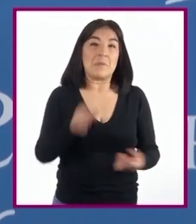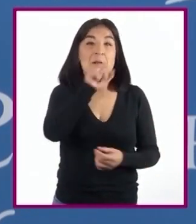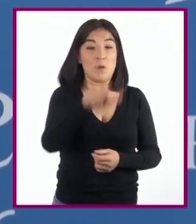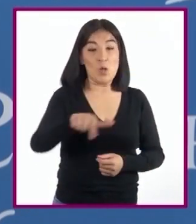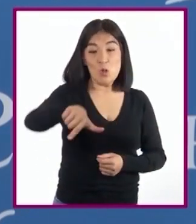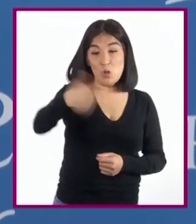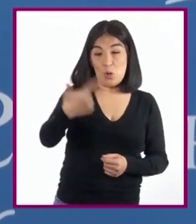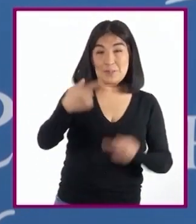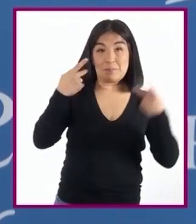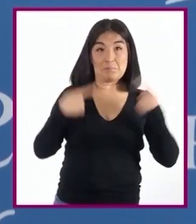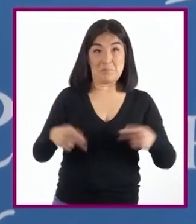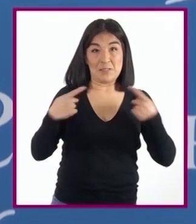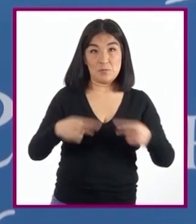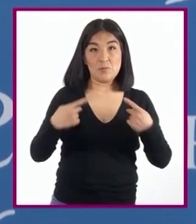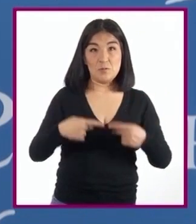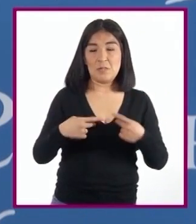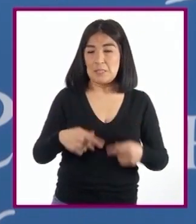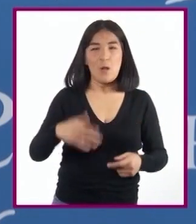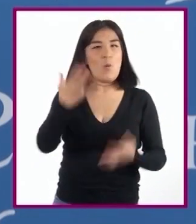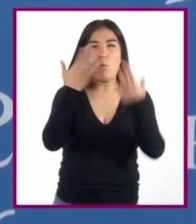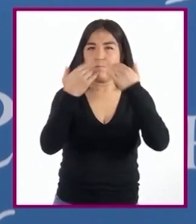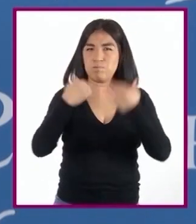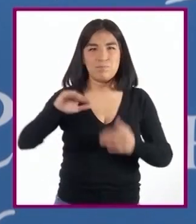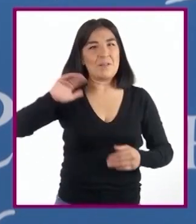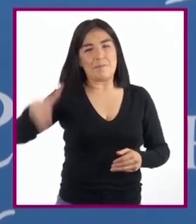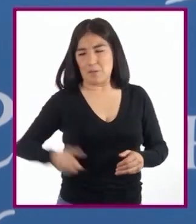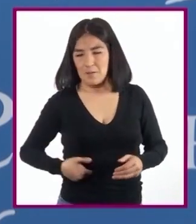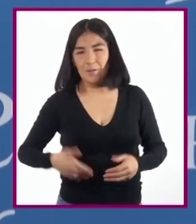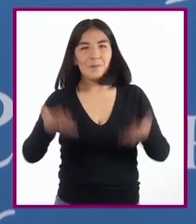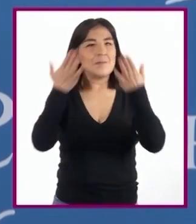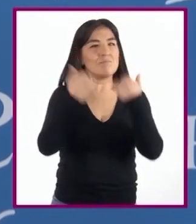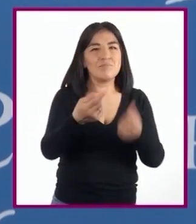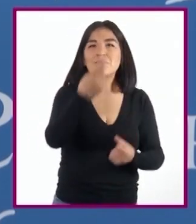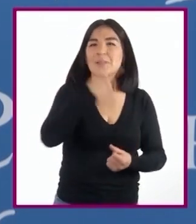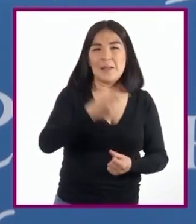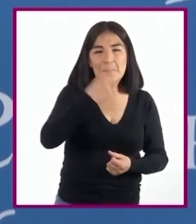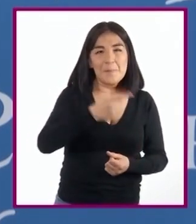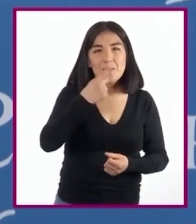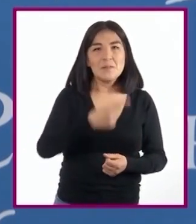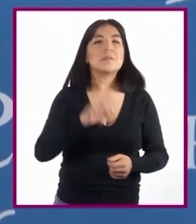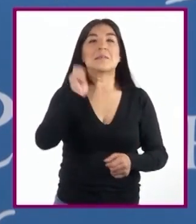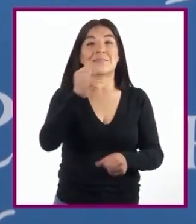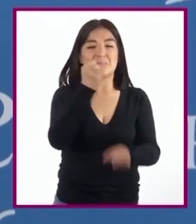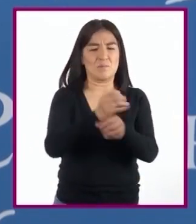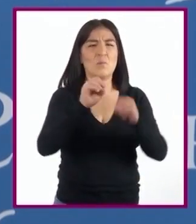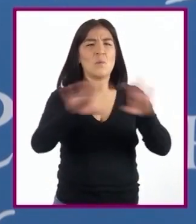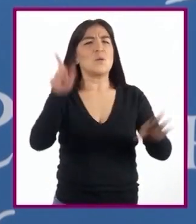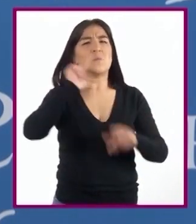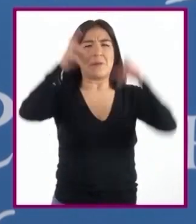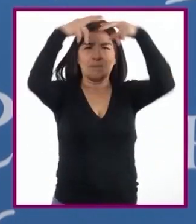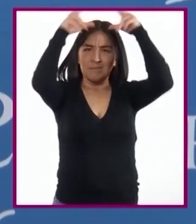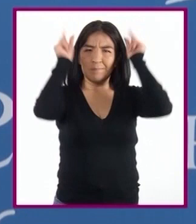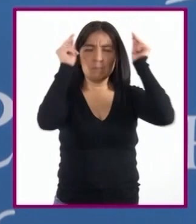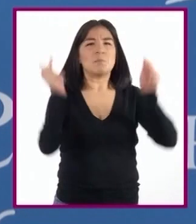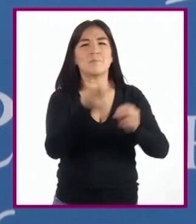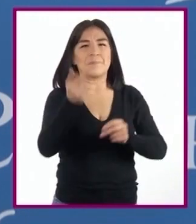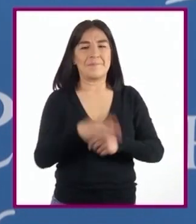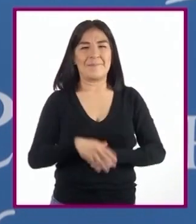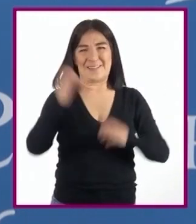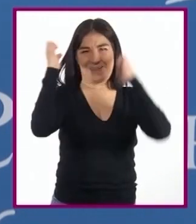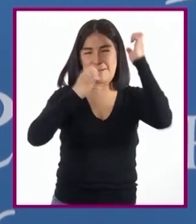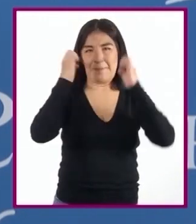tienen fractura ni son diabéticos, con esta información, una enfermera se pregunta: Evento